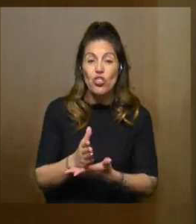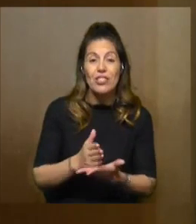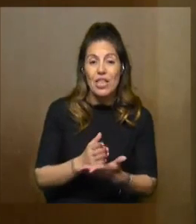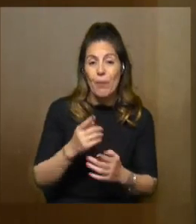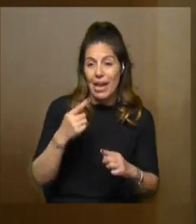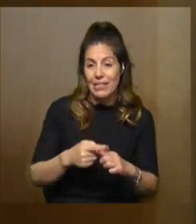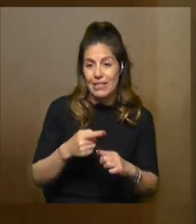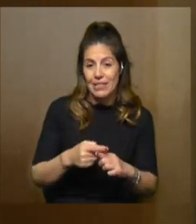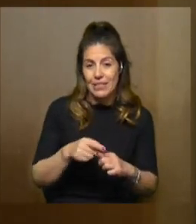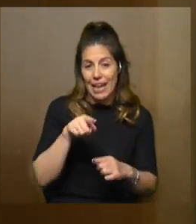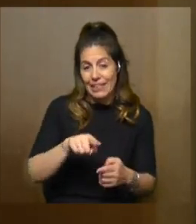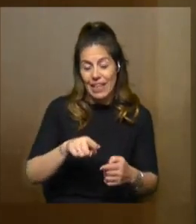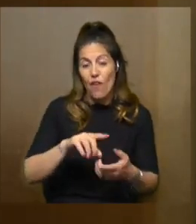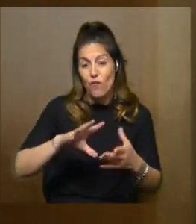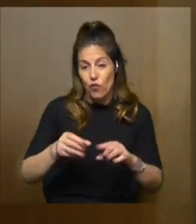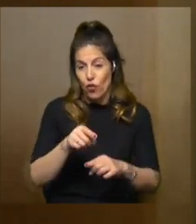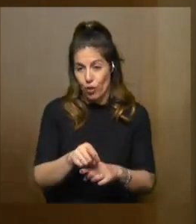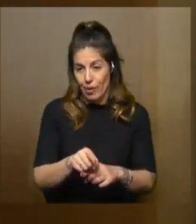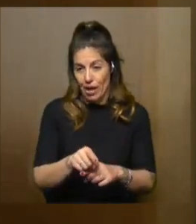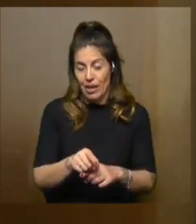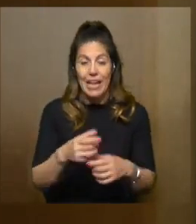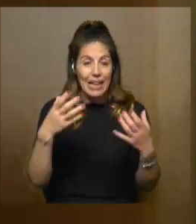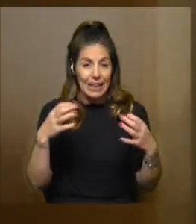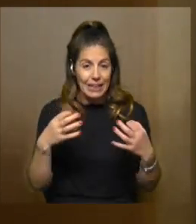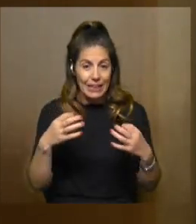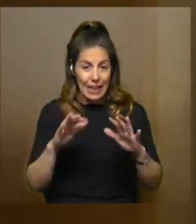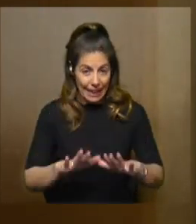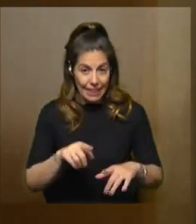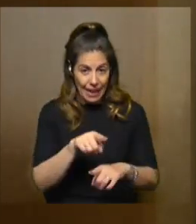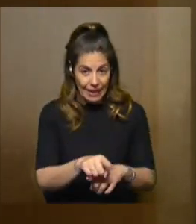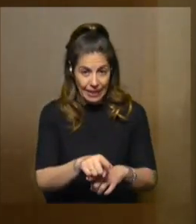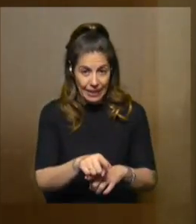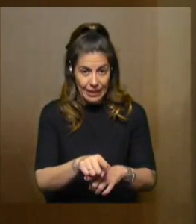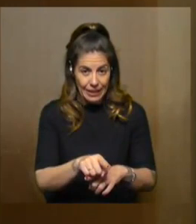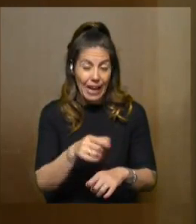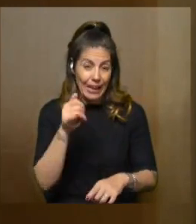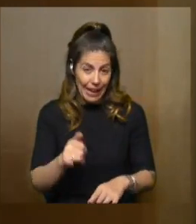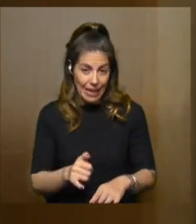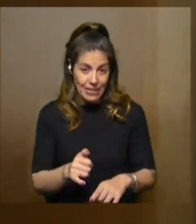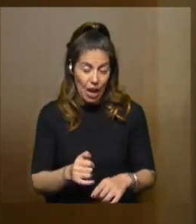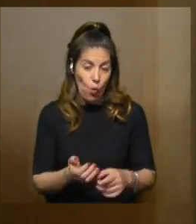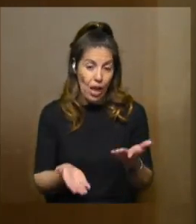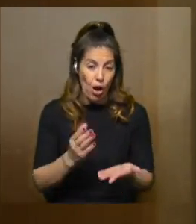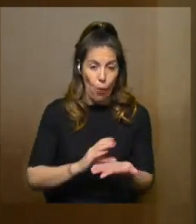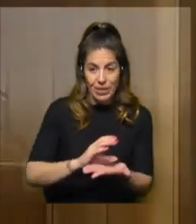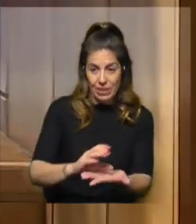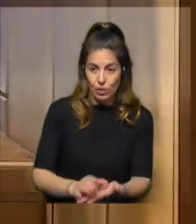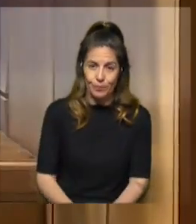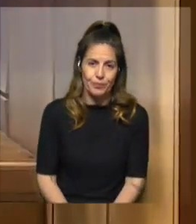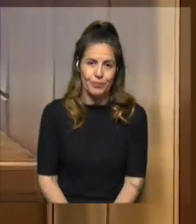exista esta fórmula y que quede supeditado a que efectivamente haya una compensación.